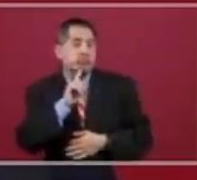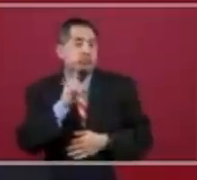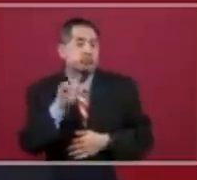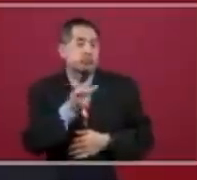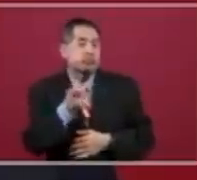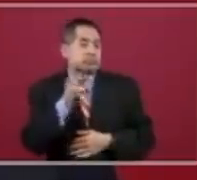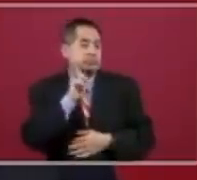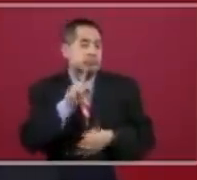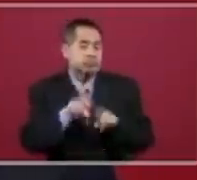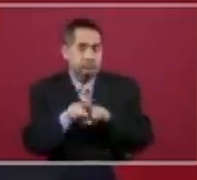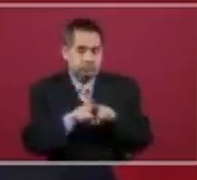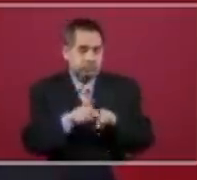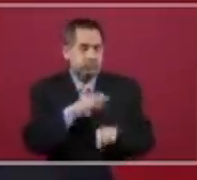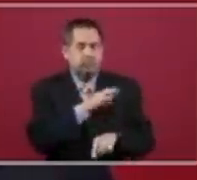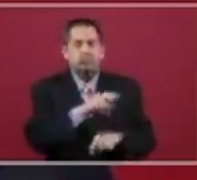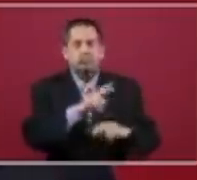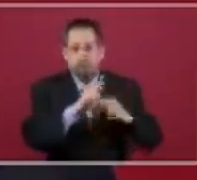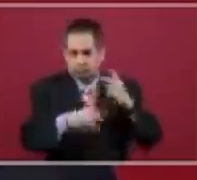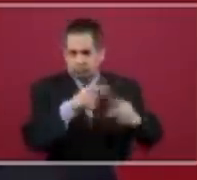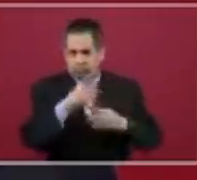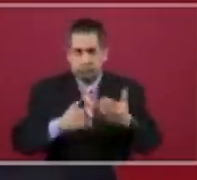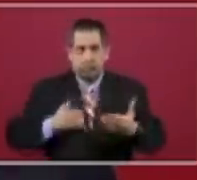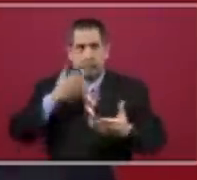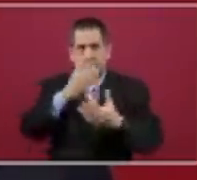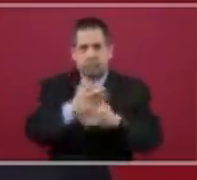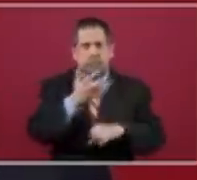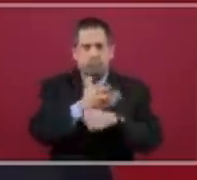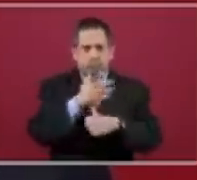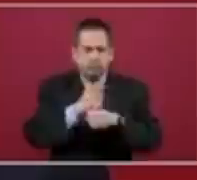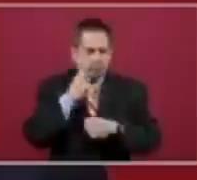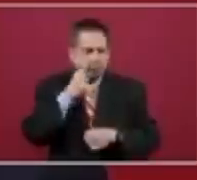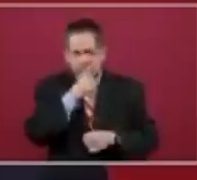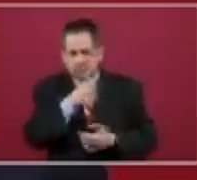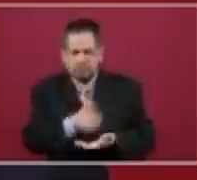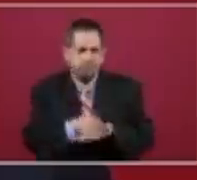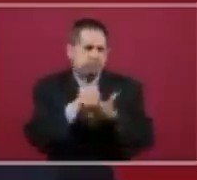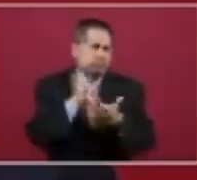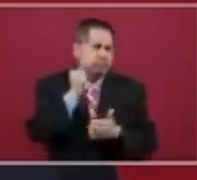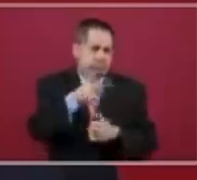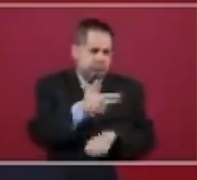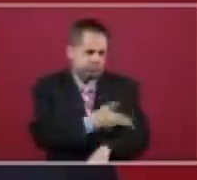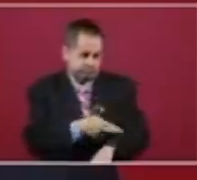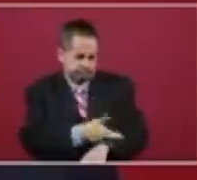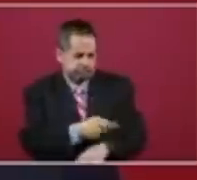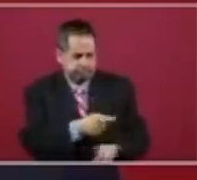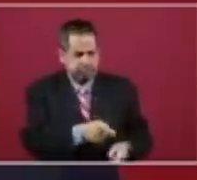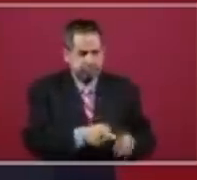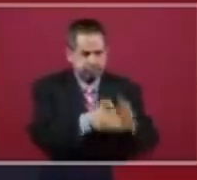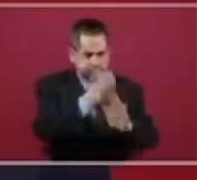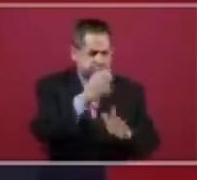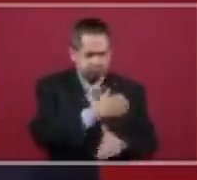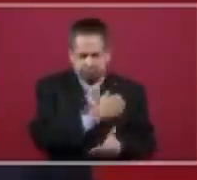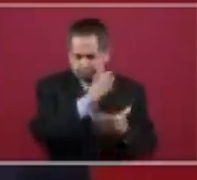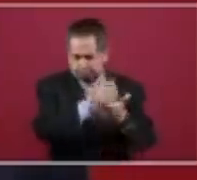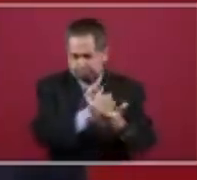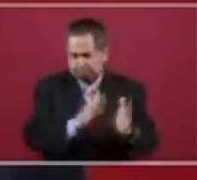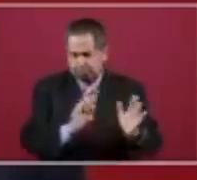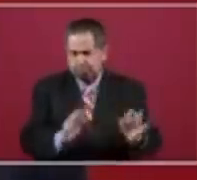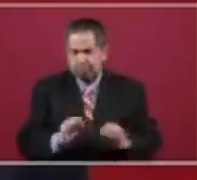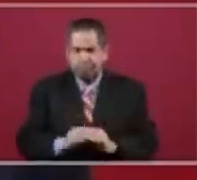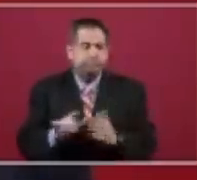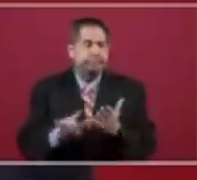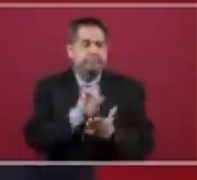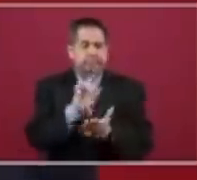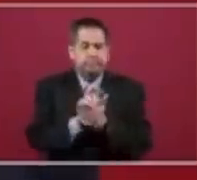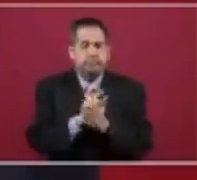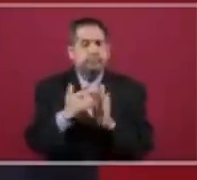puedan ir a Estados Unidos y ayudarles de acuerdo con las leyes,